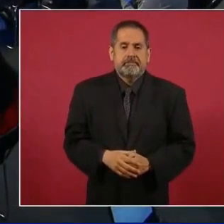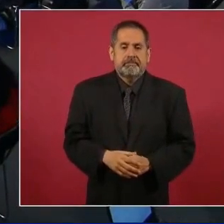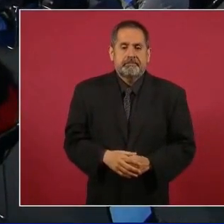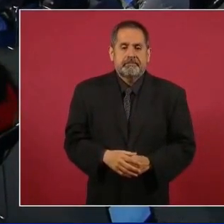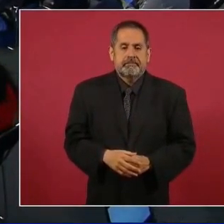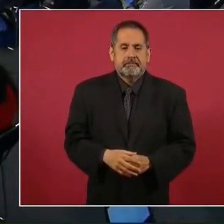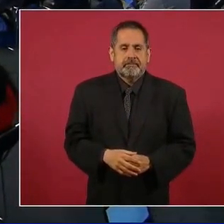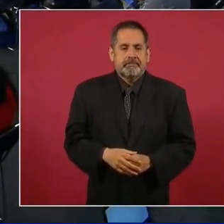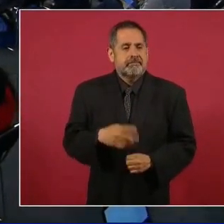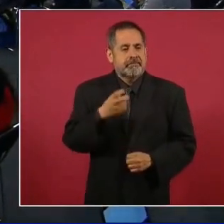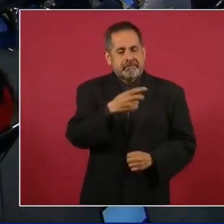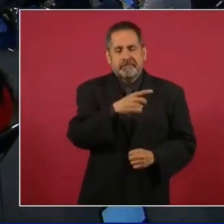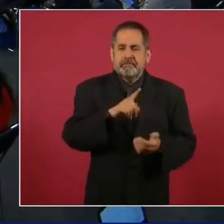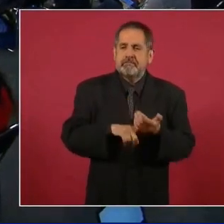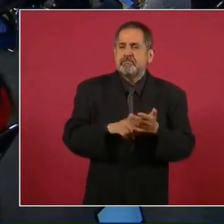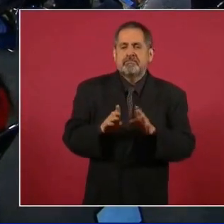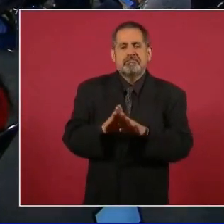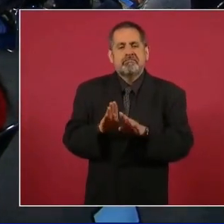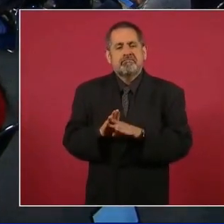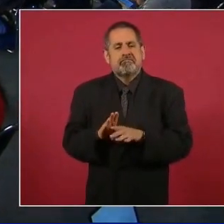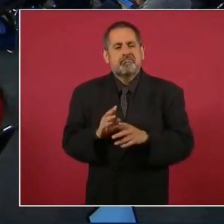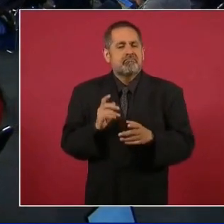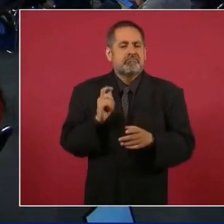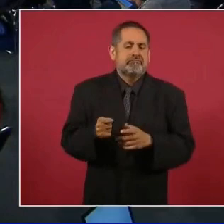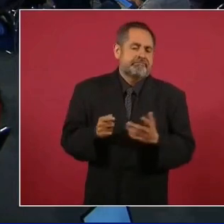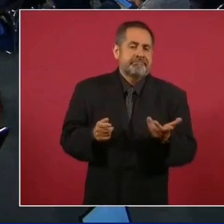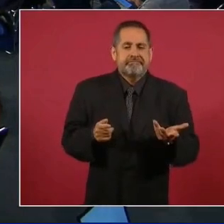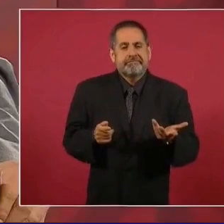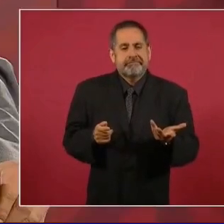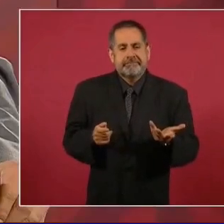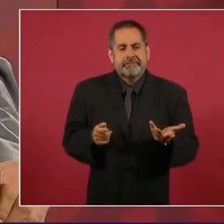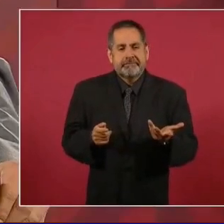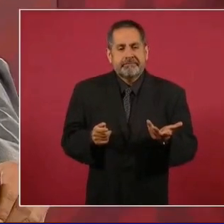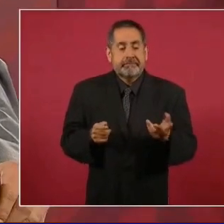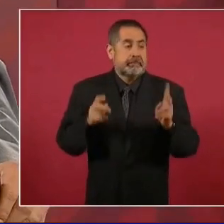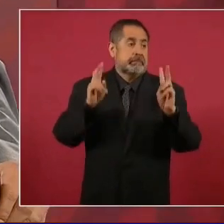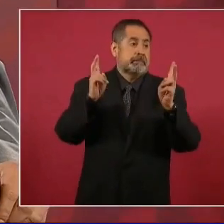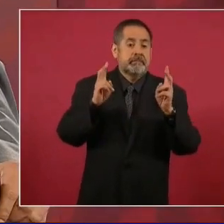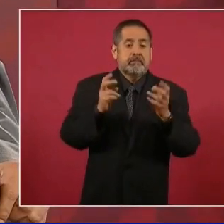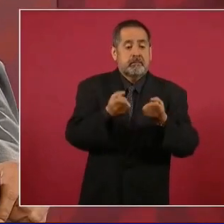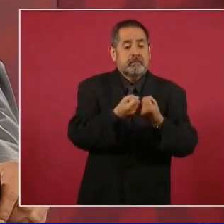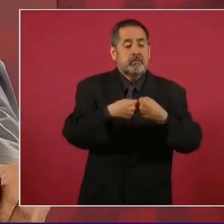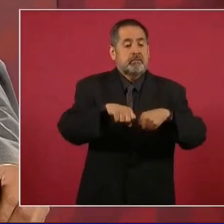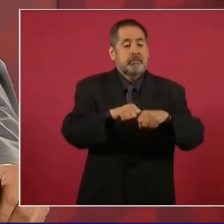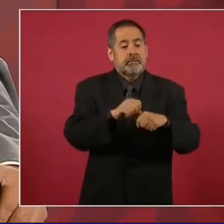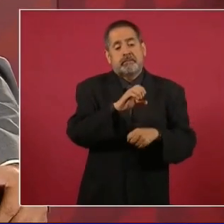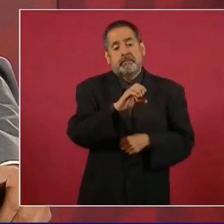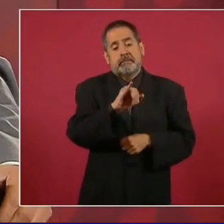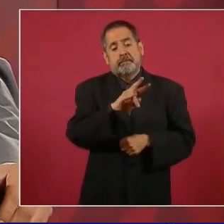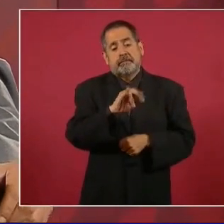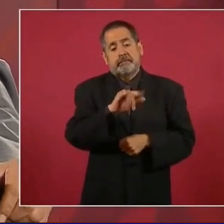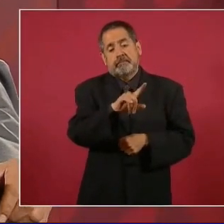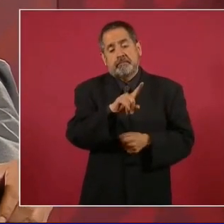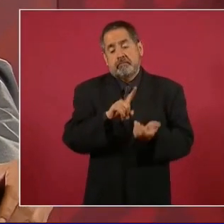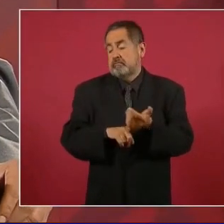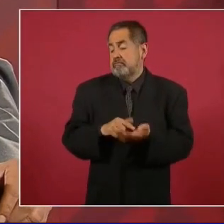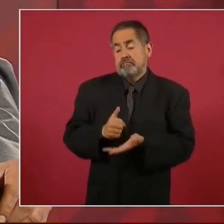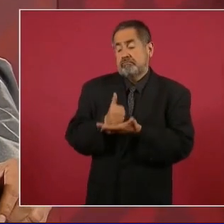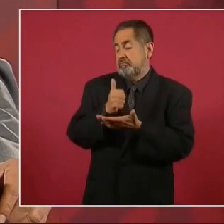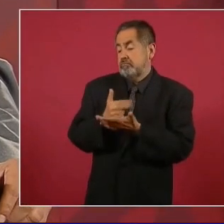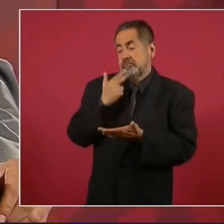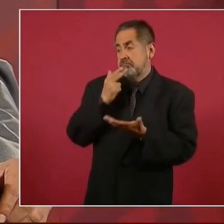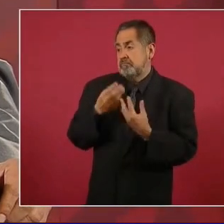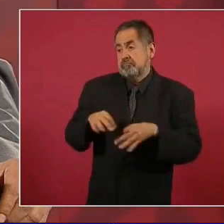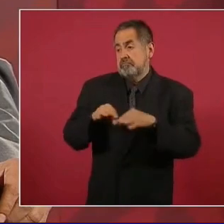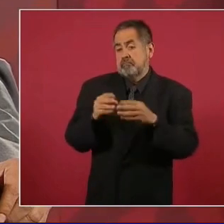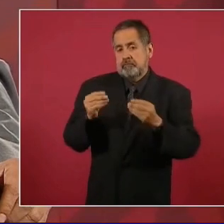y es el ampararse en la llamada sociedad civil, que por eso